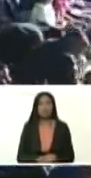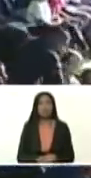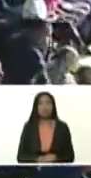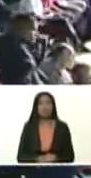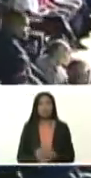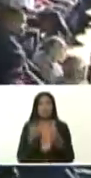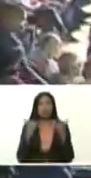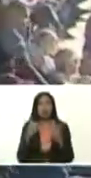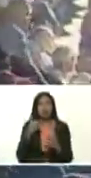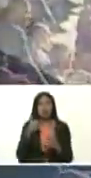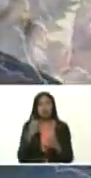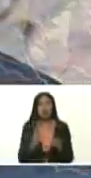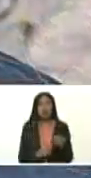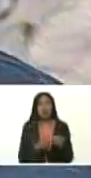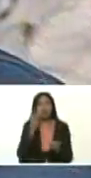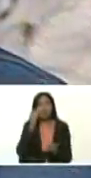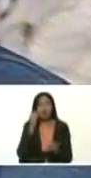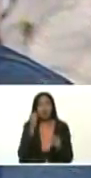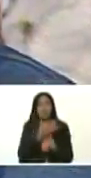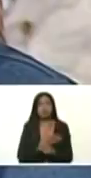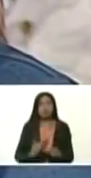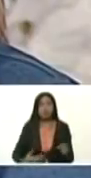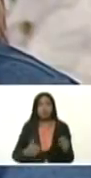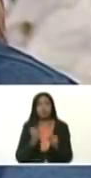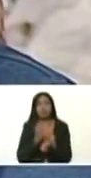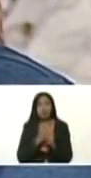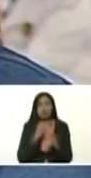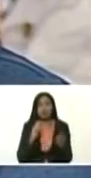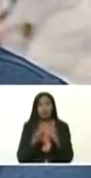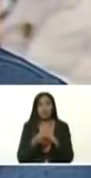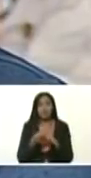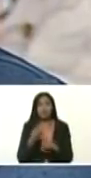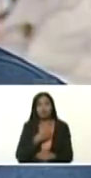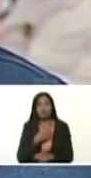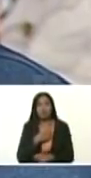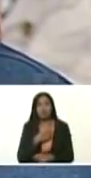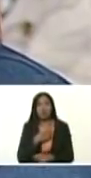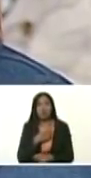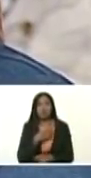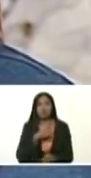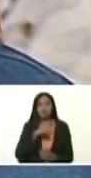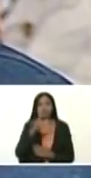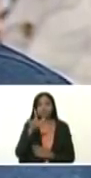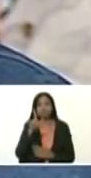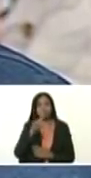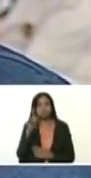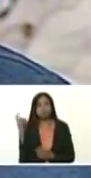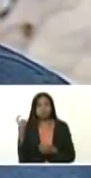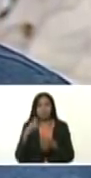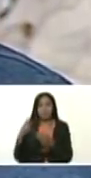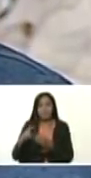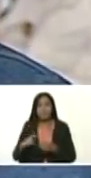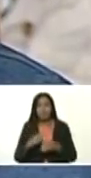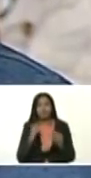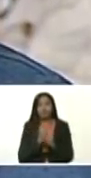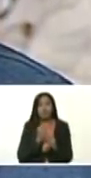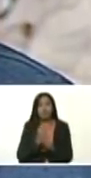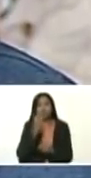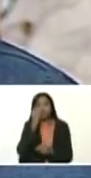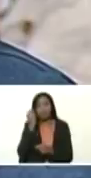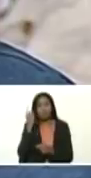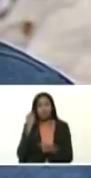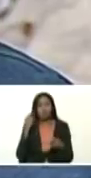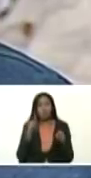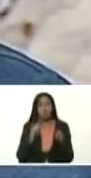Ahora bien, hermano presidente obrero, en este cambio no se puede ser aéreo. Hay que involucrar a los trabajadores y las